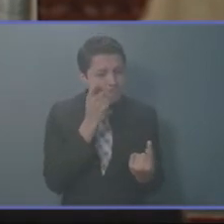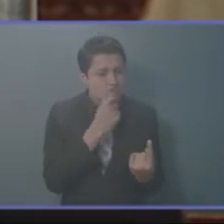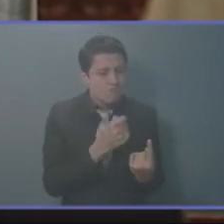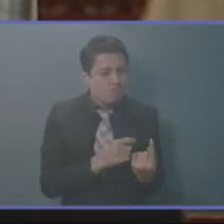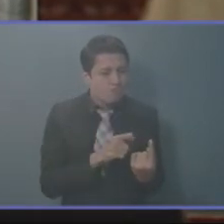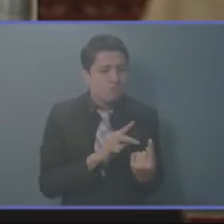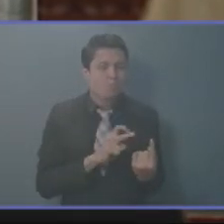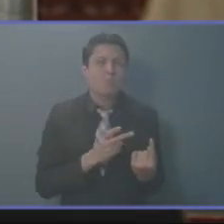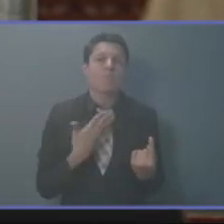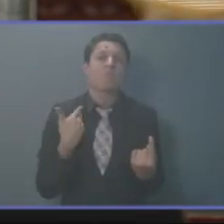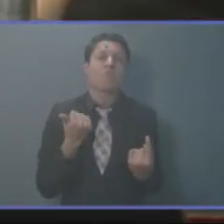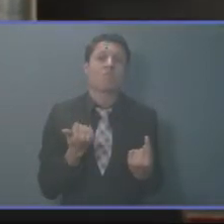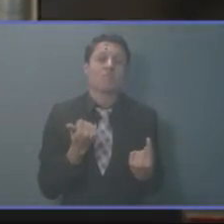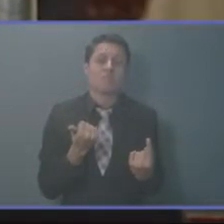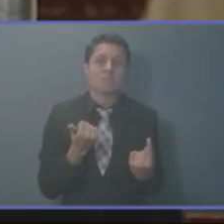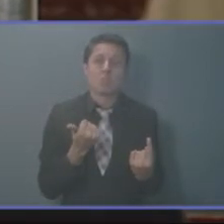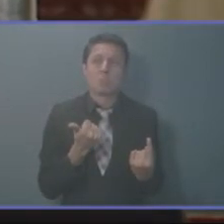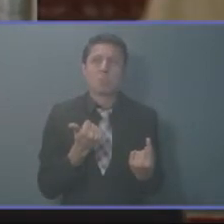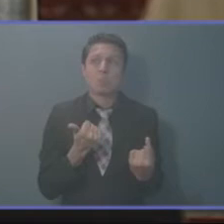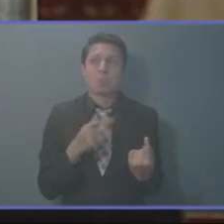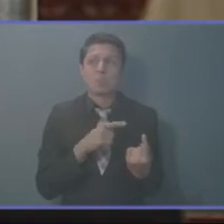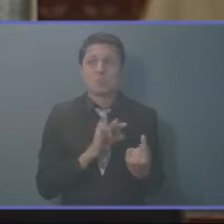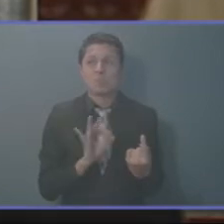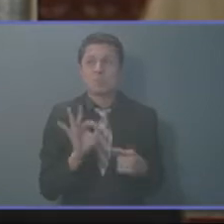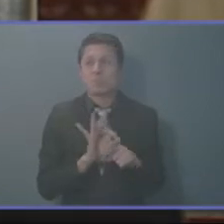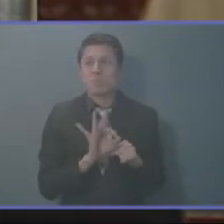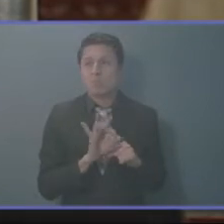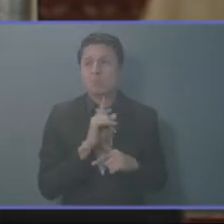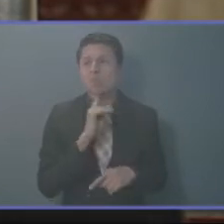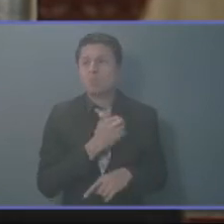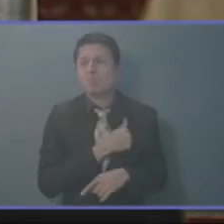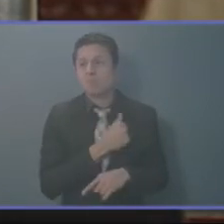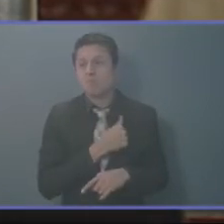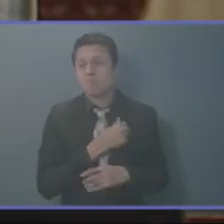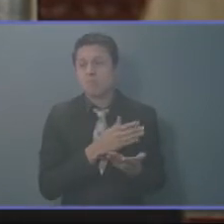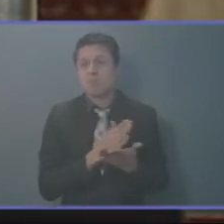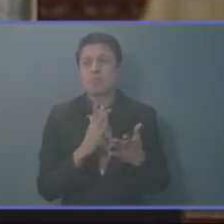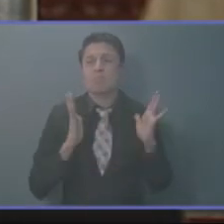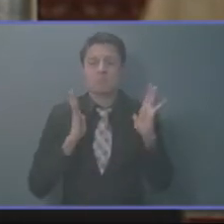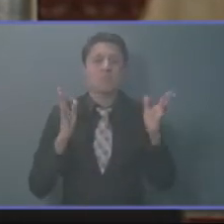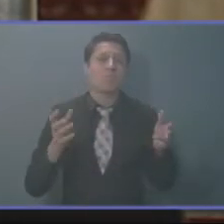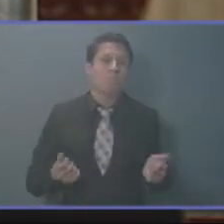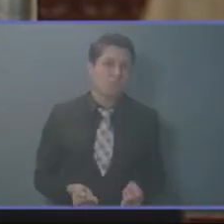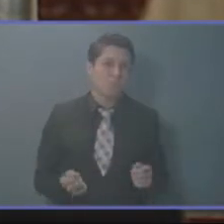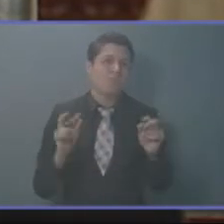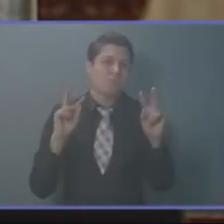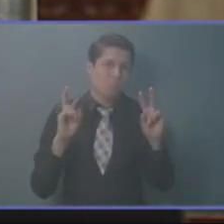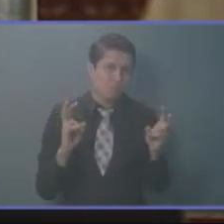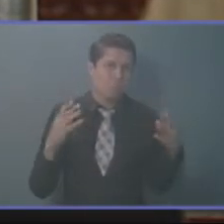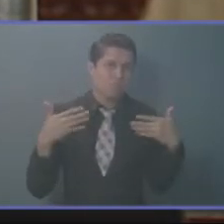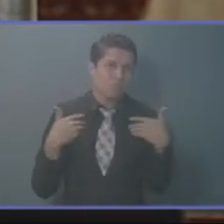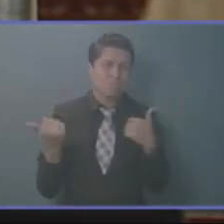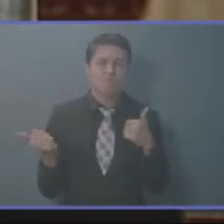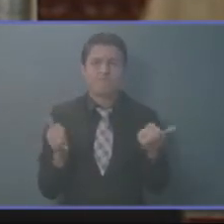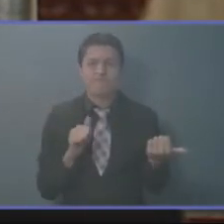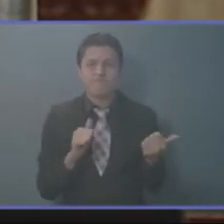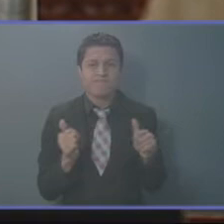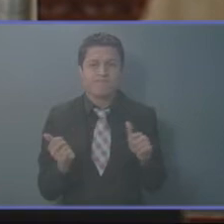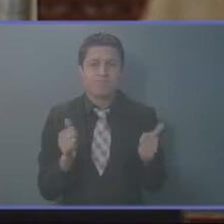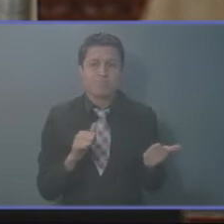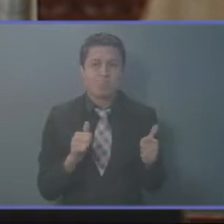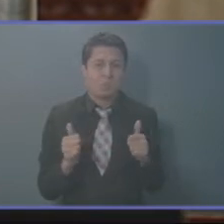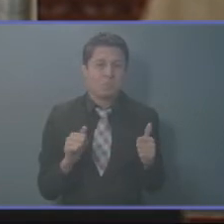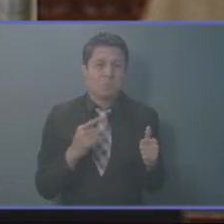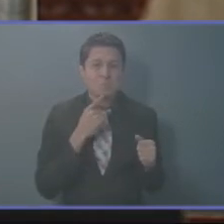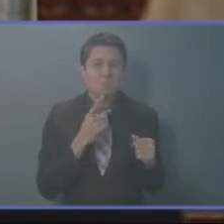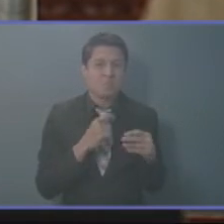salud, ciertamente dicha función es ejercida a través del órgano ejecutivo en el ramo de salud, circunstancia y precepto constitucional